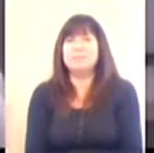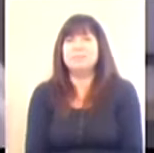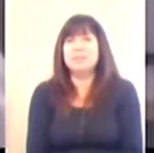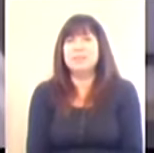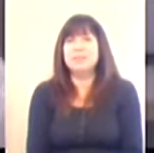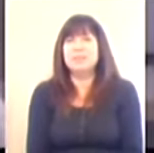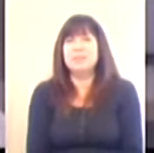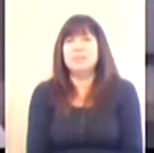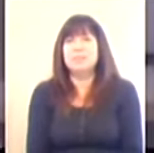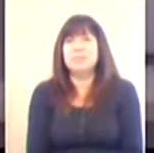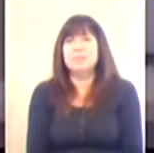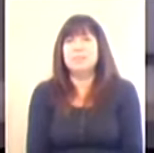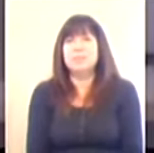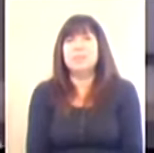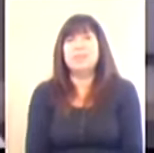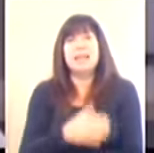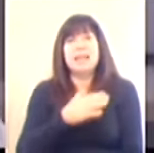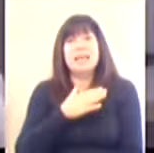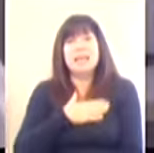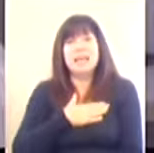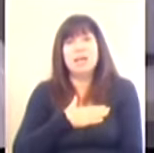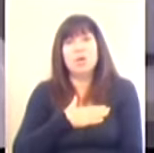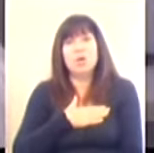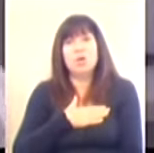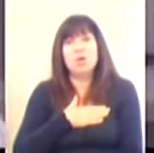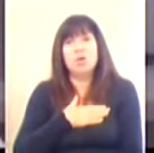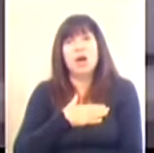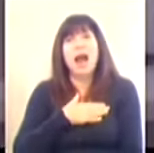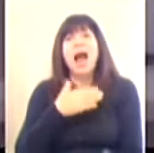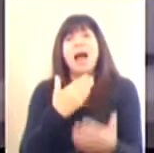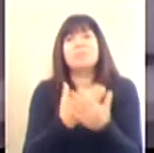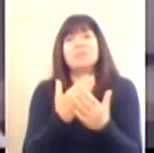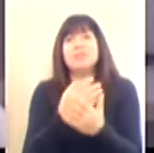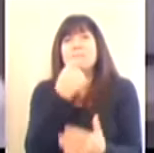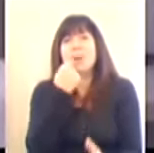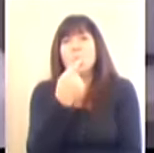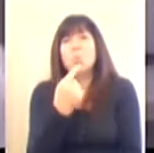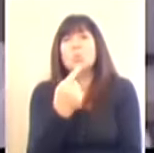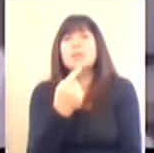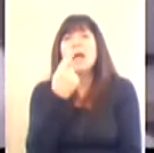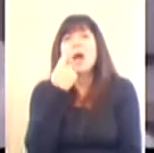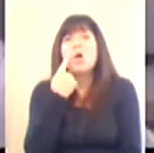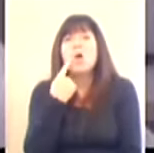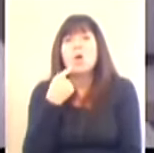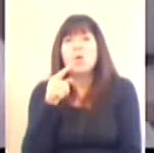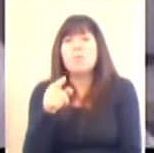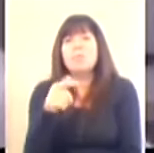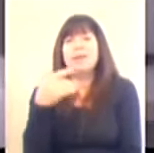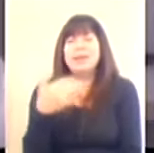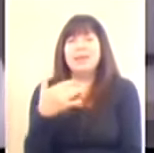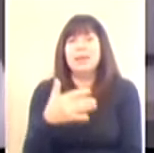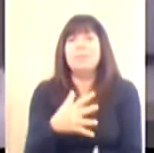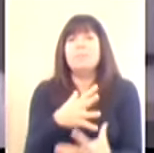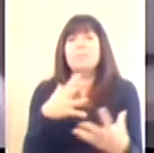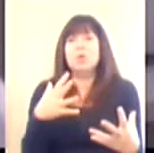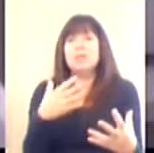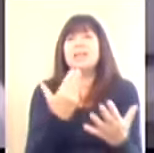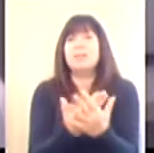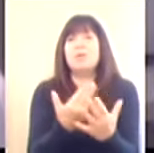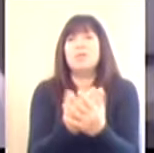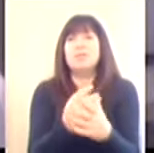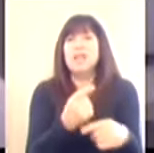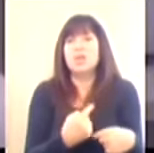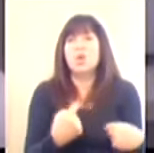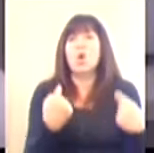Quisiera aprovechar una pregunta que hace Carsten Berg, que pregunta, y creo que es bien importante a propósito del contexto en el que